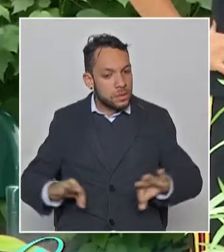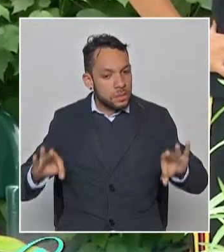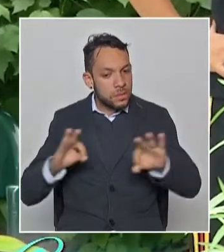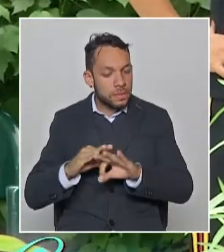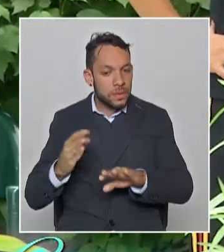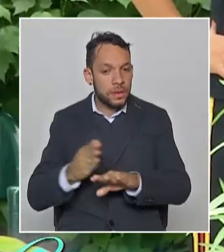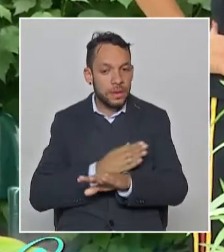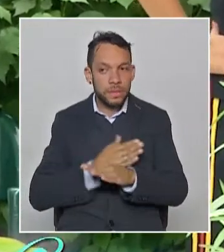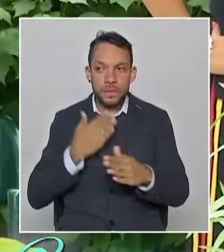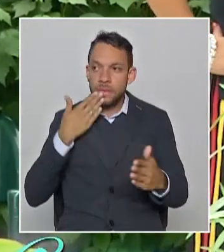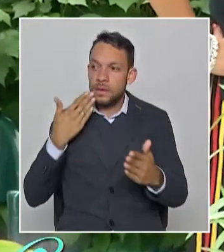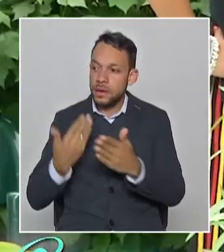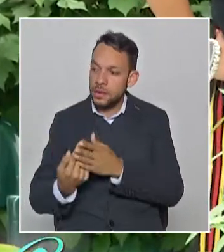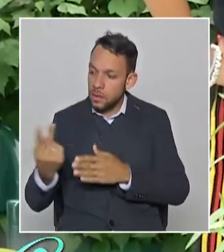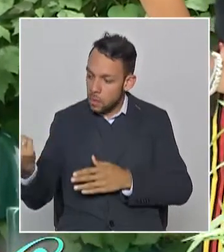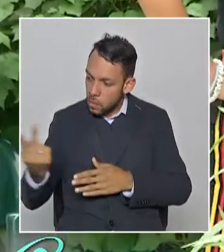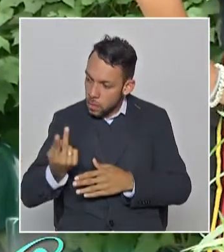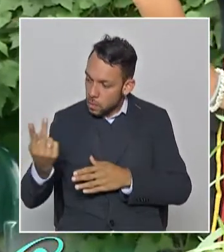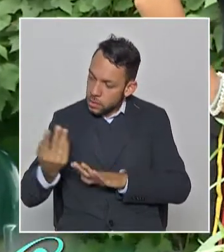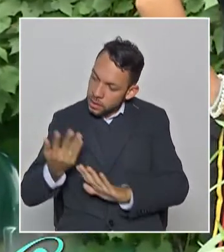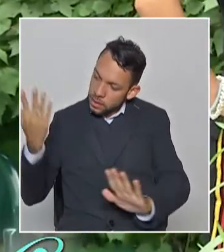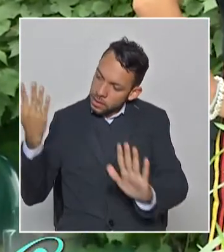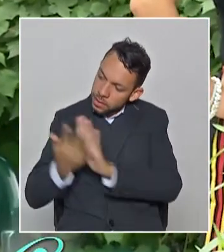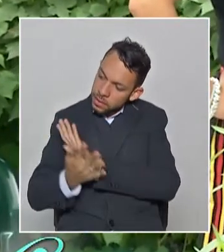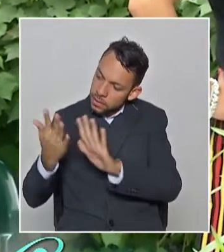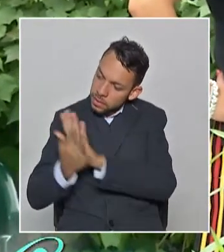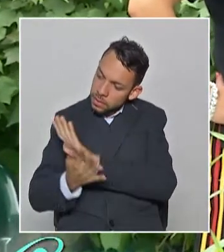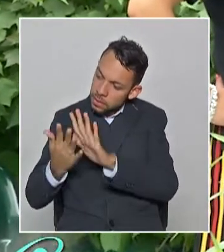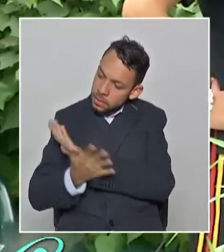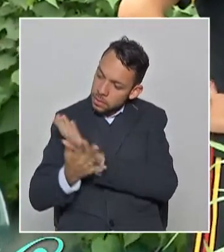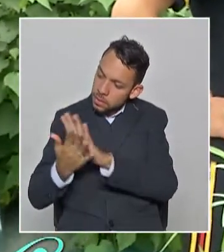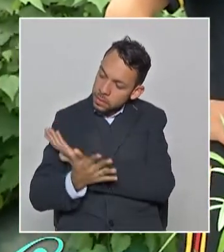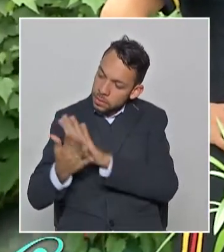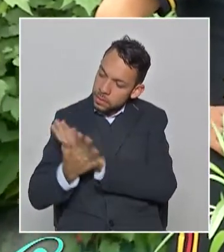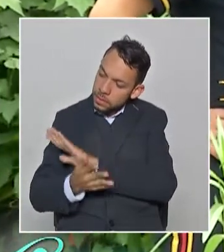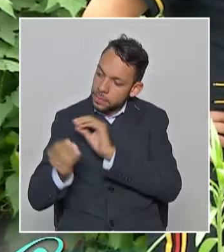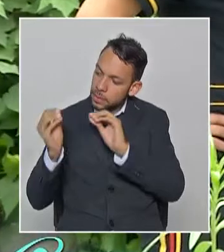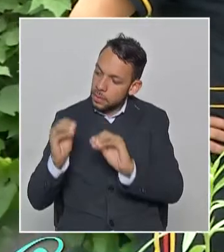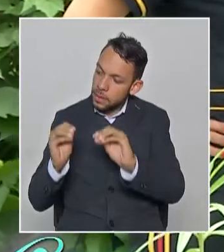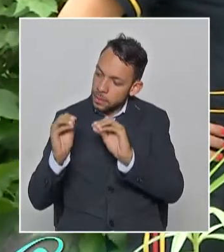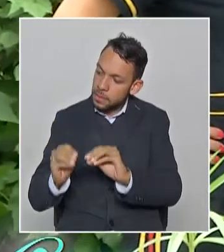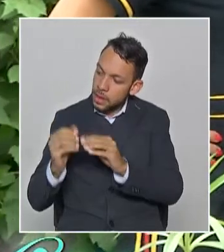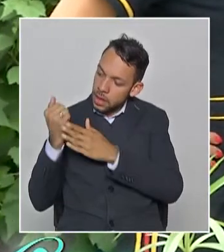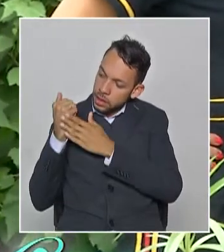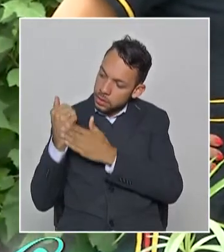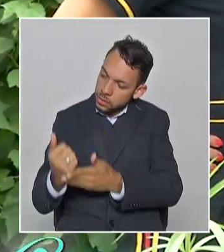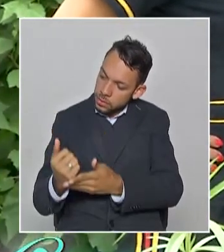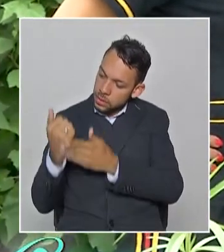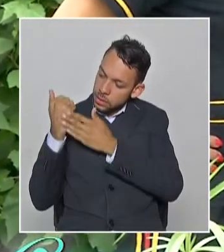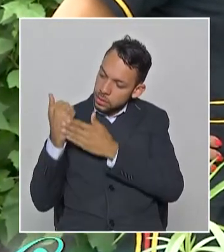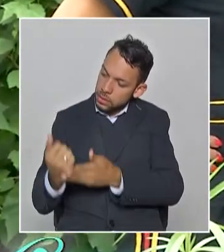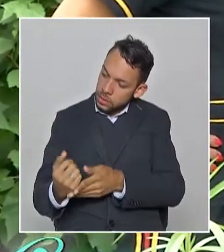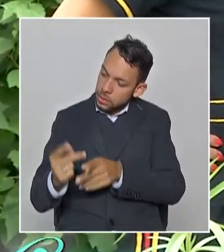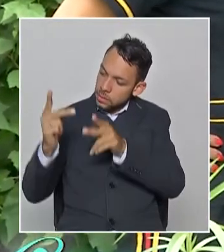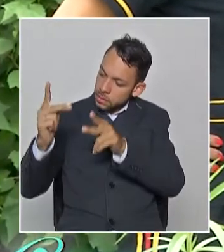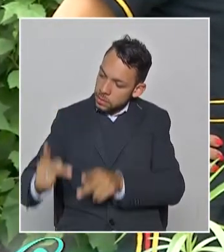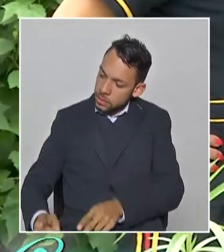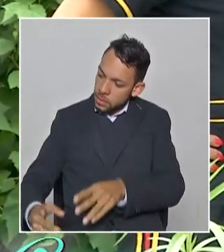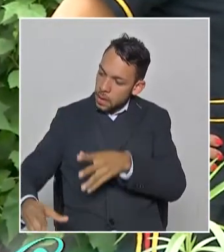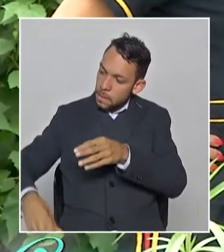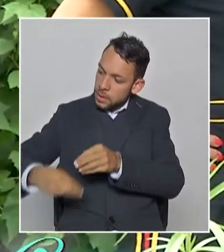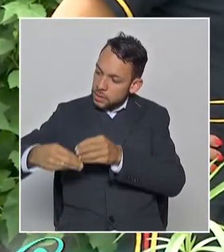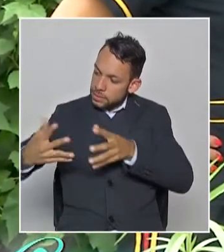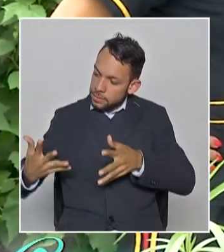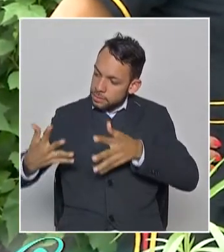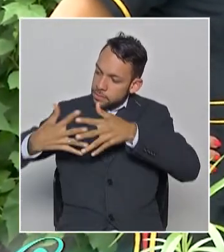Yo quiero agradecerle, ingeniero, por contar esa experiencia, por usted abrirle las puertas a todas esas ayudas terapéuticas complementarias al manejo de